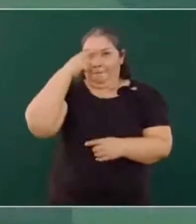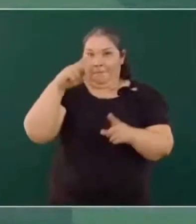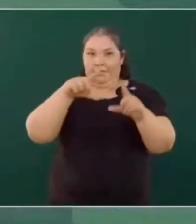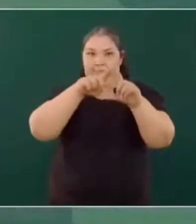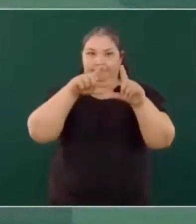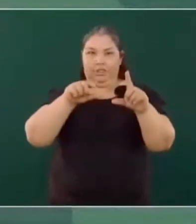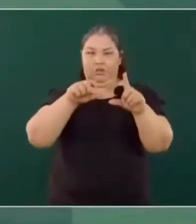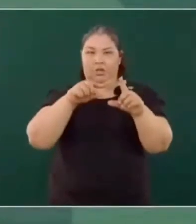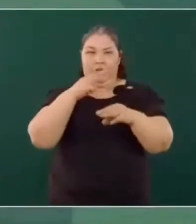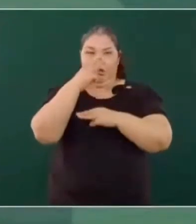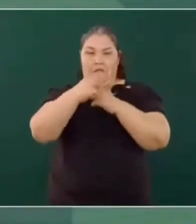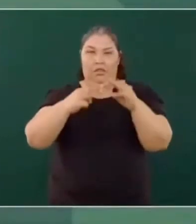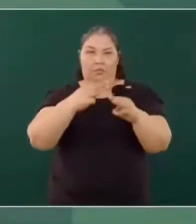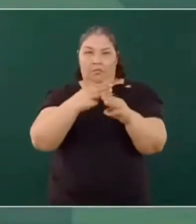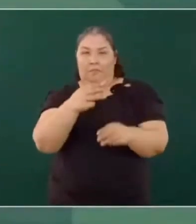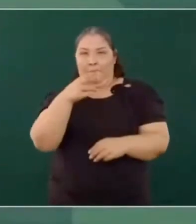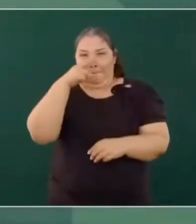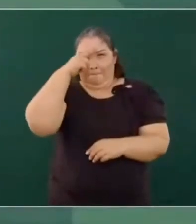en el mundo